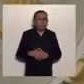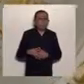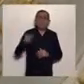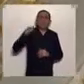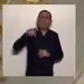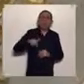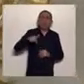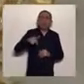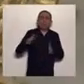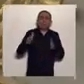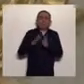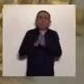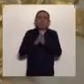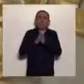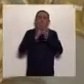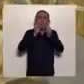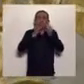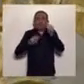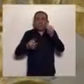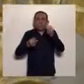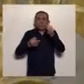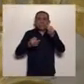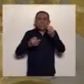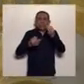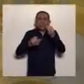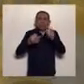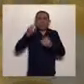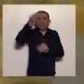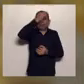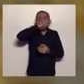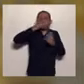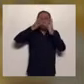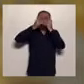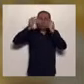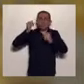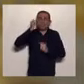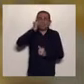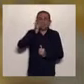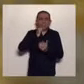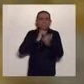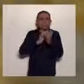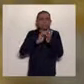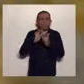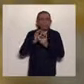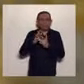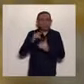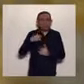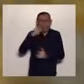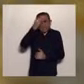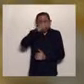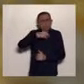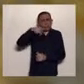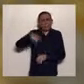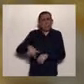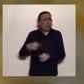Vamos a hacer juntos la oración de la comunión espiritual. Señor Jesús, no puedo recibirte en